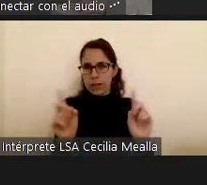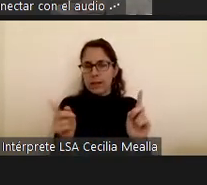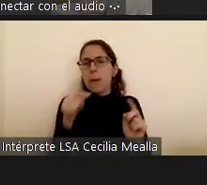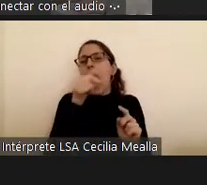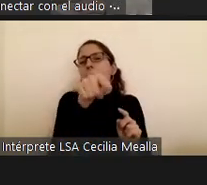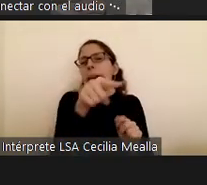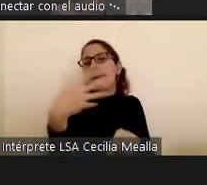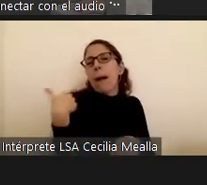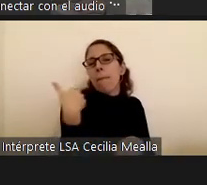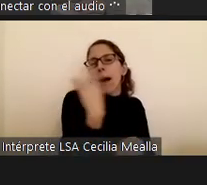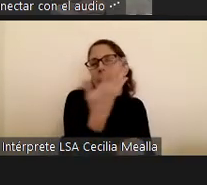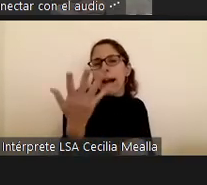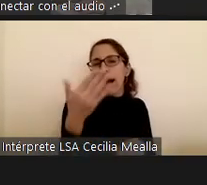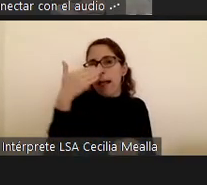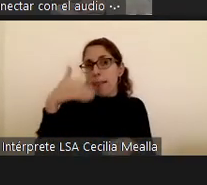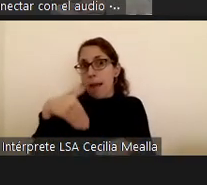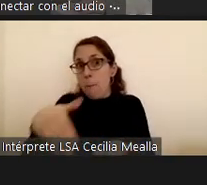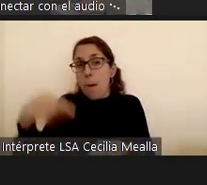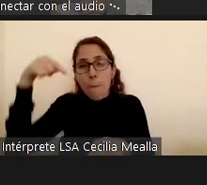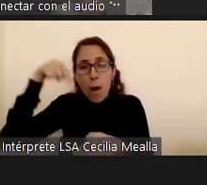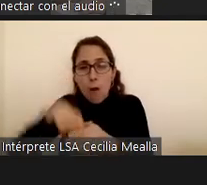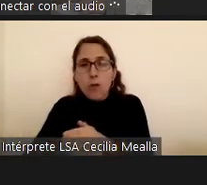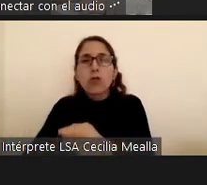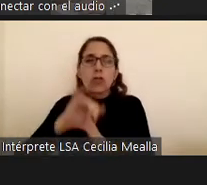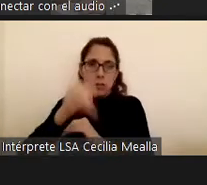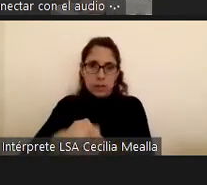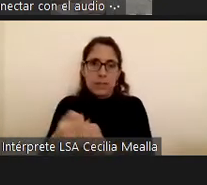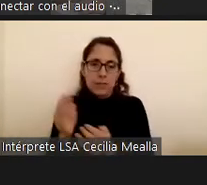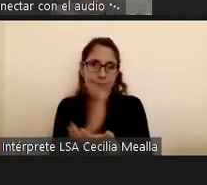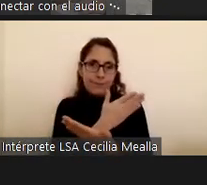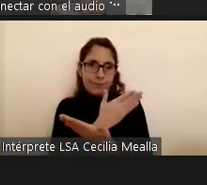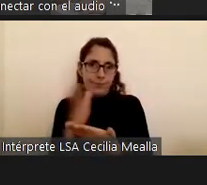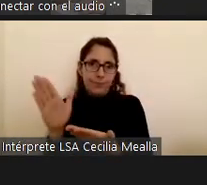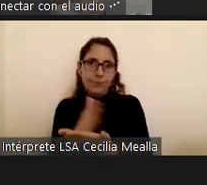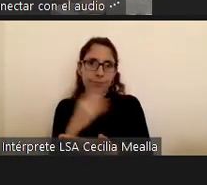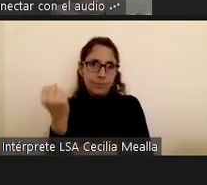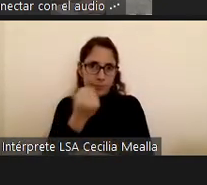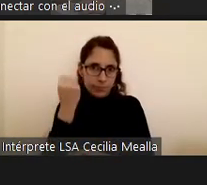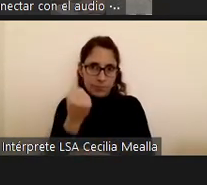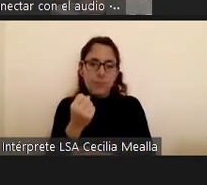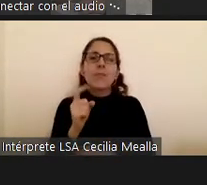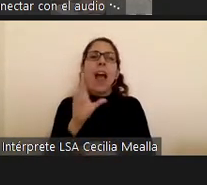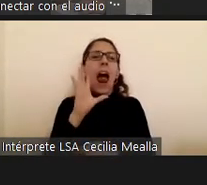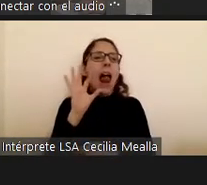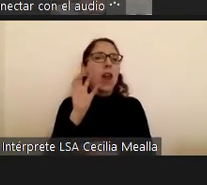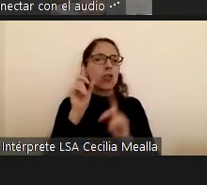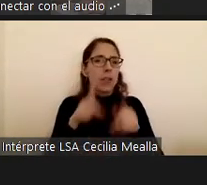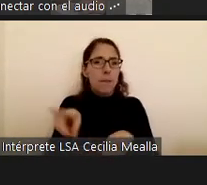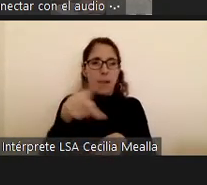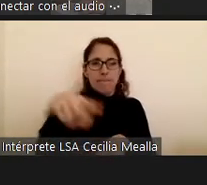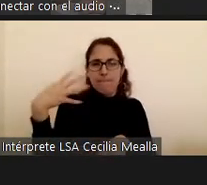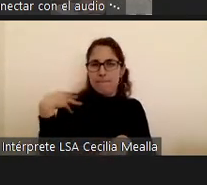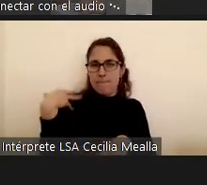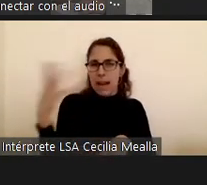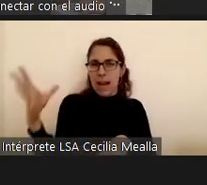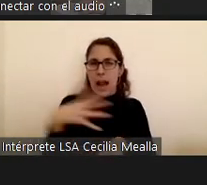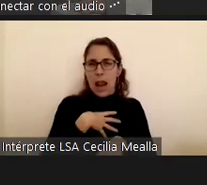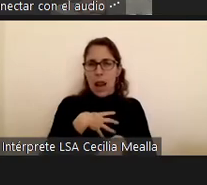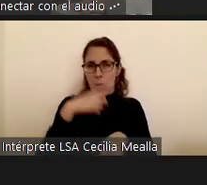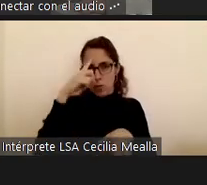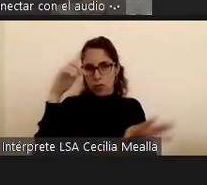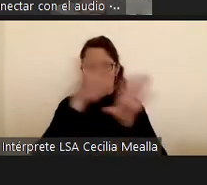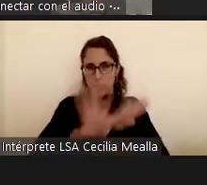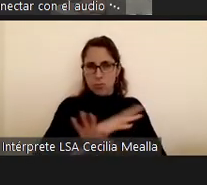Eso sí tiene que ver la diferencia. Y les voy a decir una cosa que por ahí también se confunden, es que el